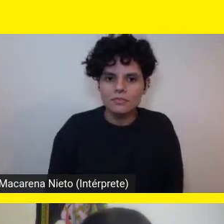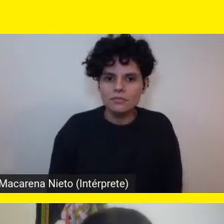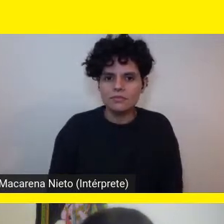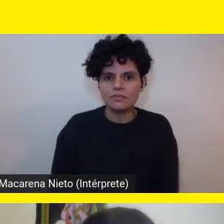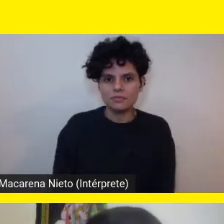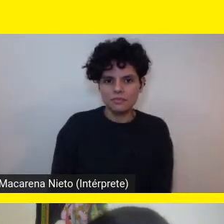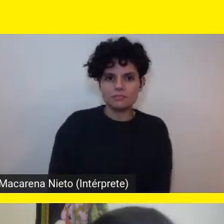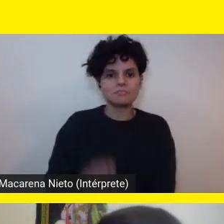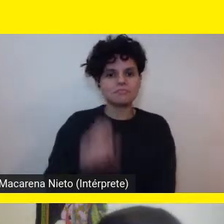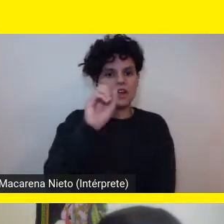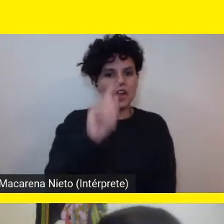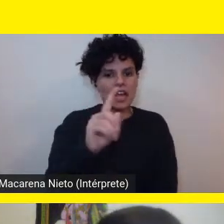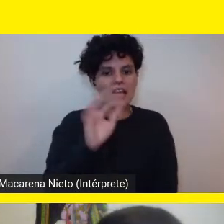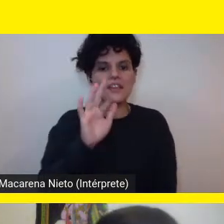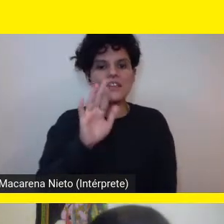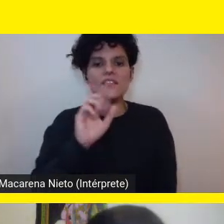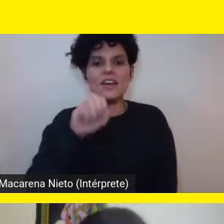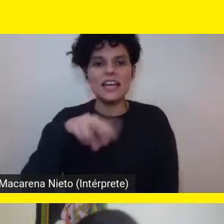Francisco.